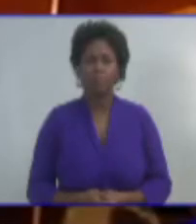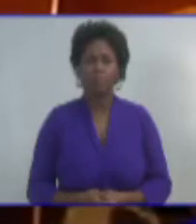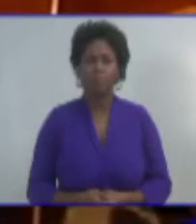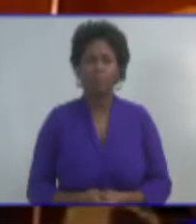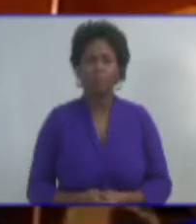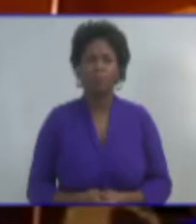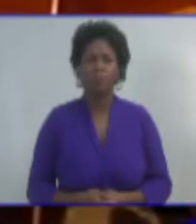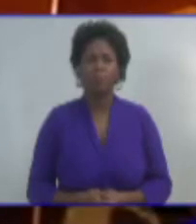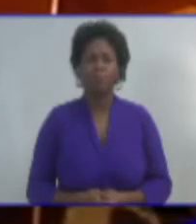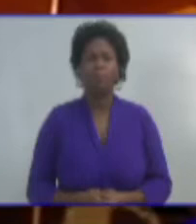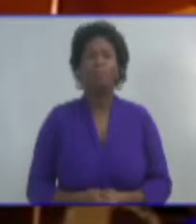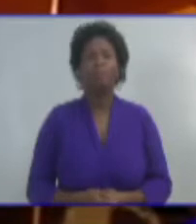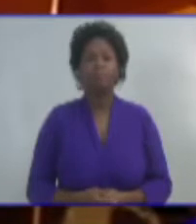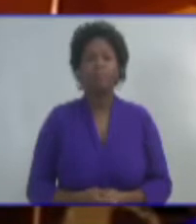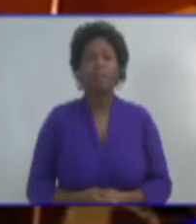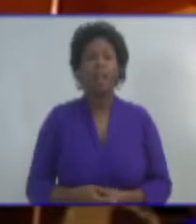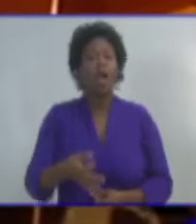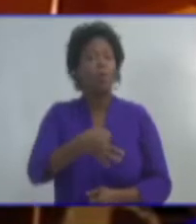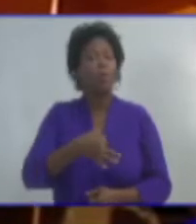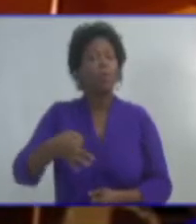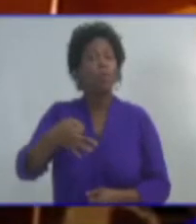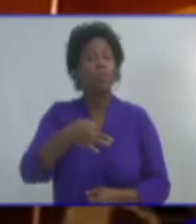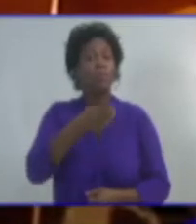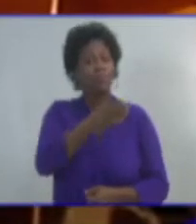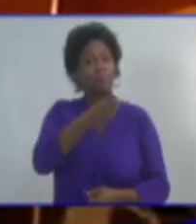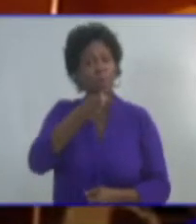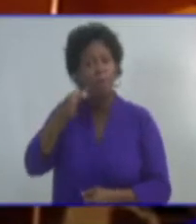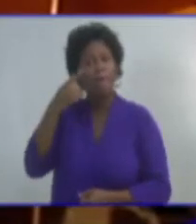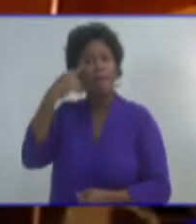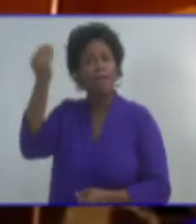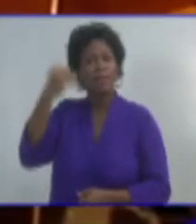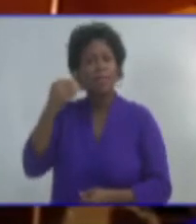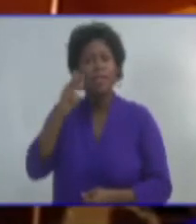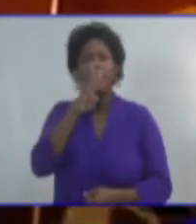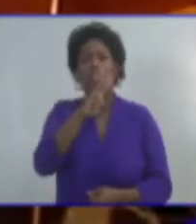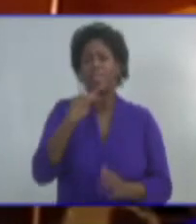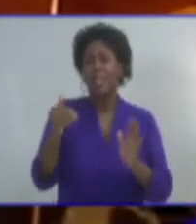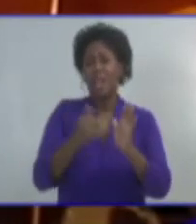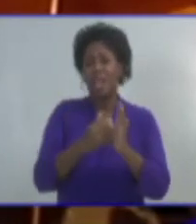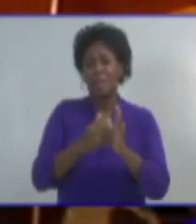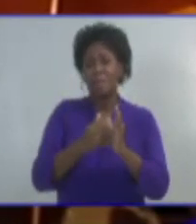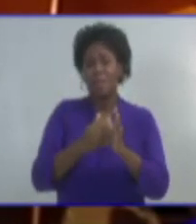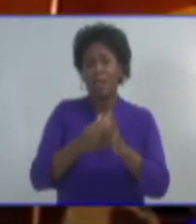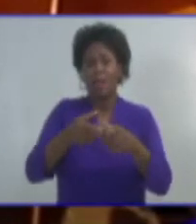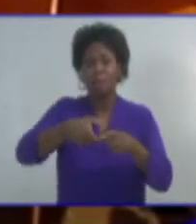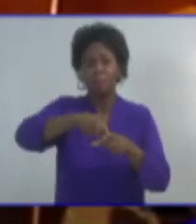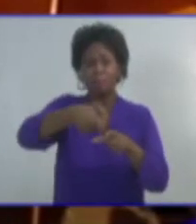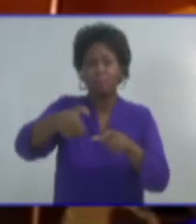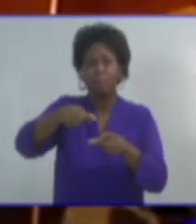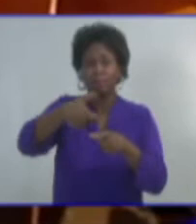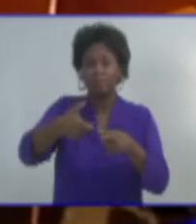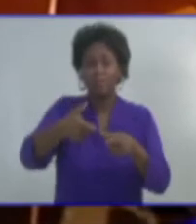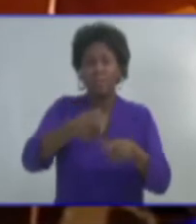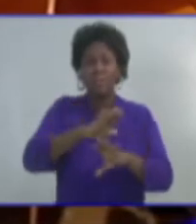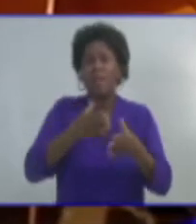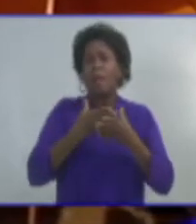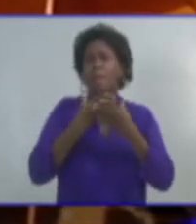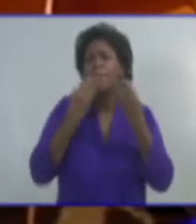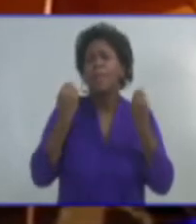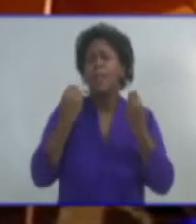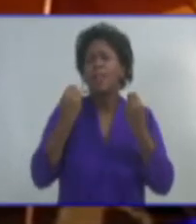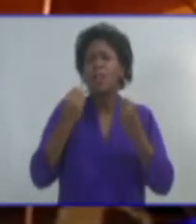Y en el recorrido por nuestros municipios conocemos que unas 3.000 latas están en peligro de perderse en